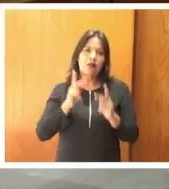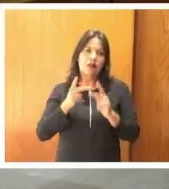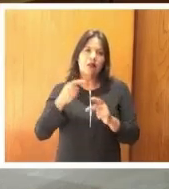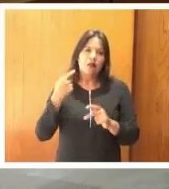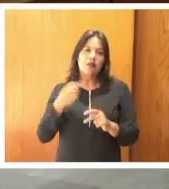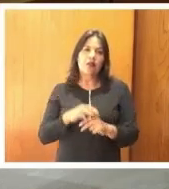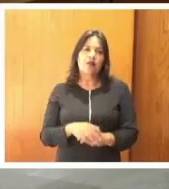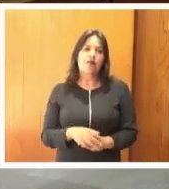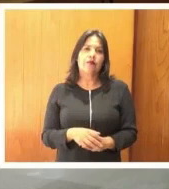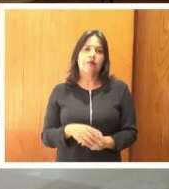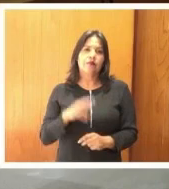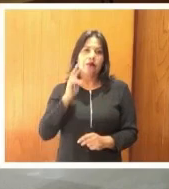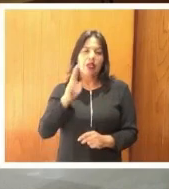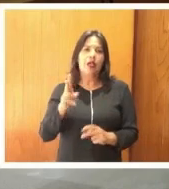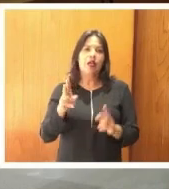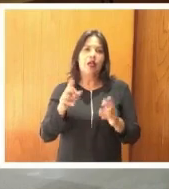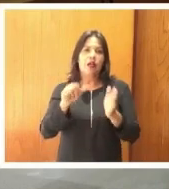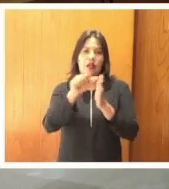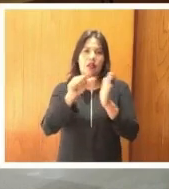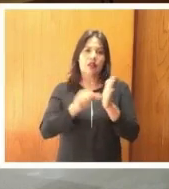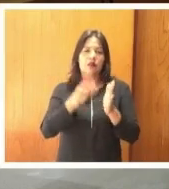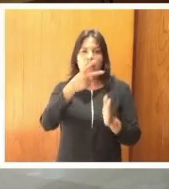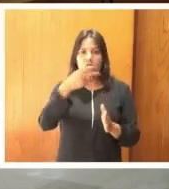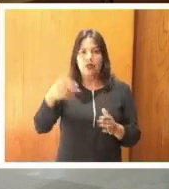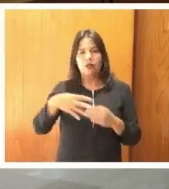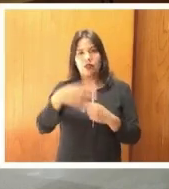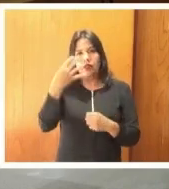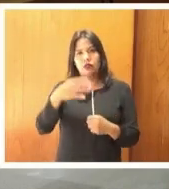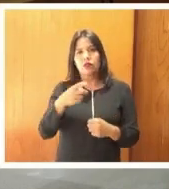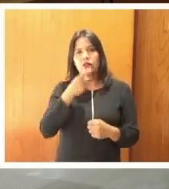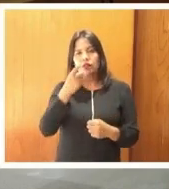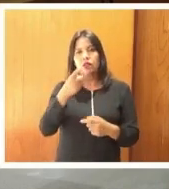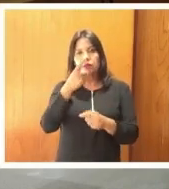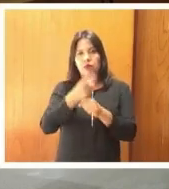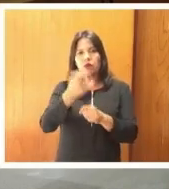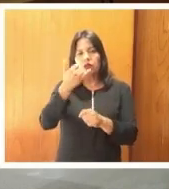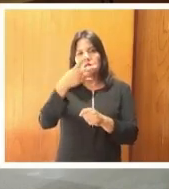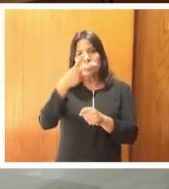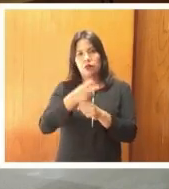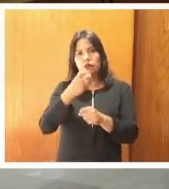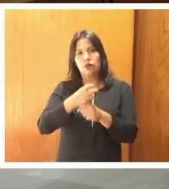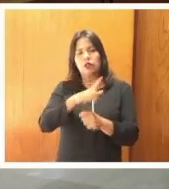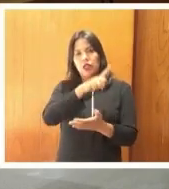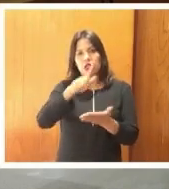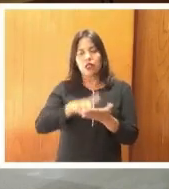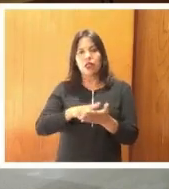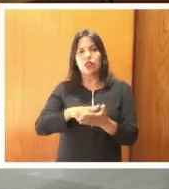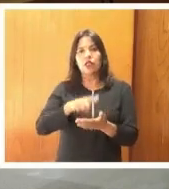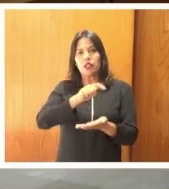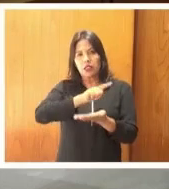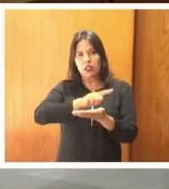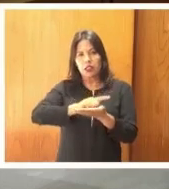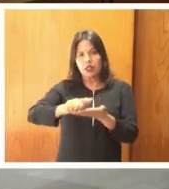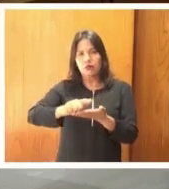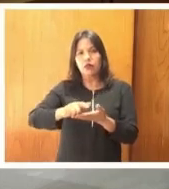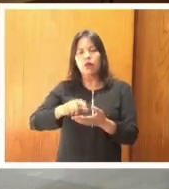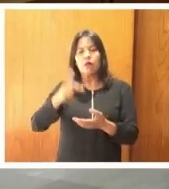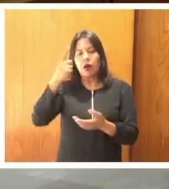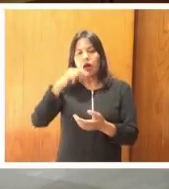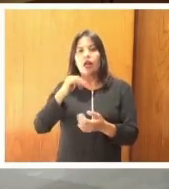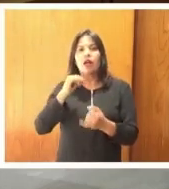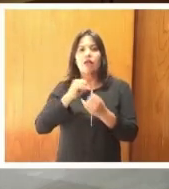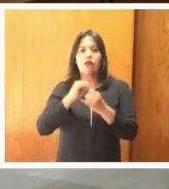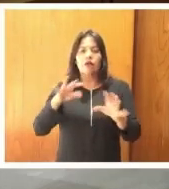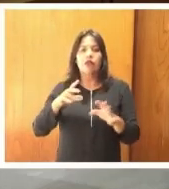con lo dispuesto por el artículo 214, fracciones primera y segunda de la Ley de Transparencia y Acceso a la Información Pública